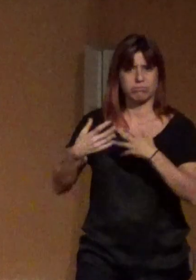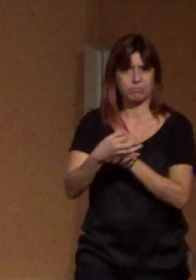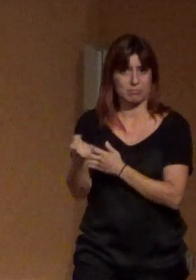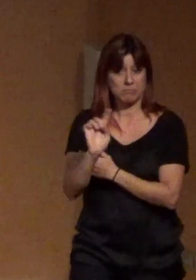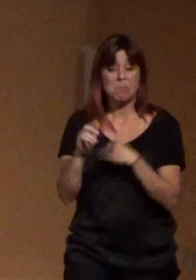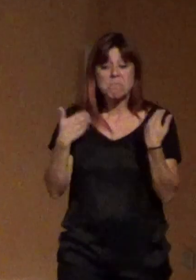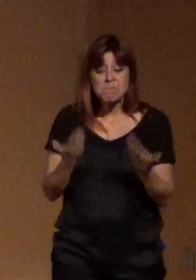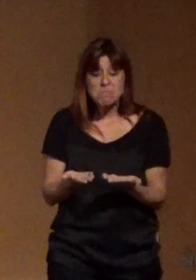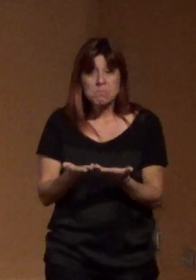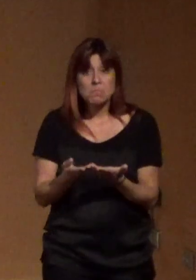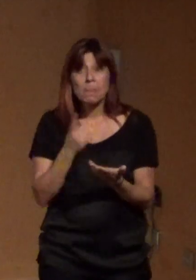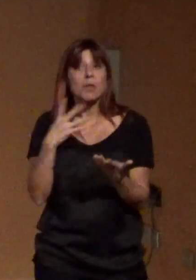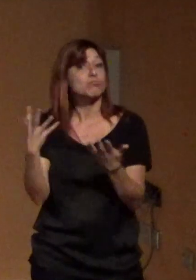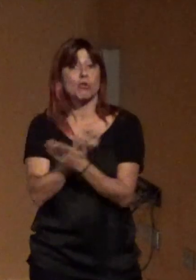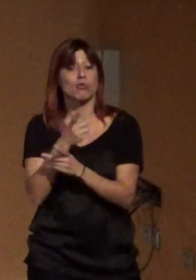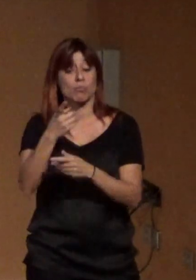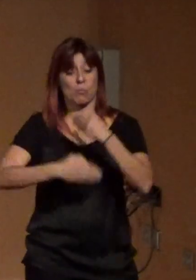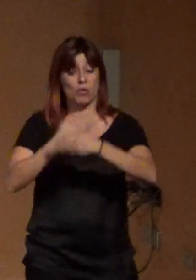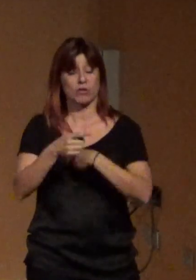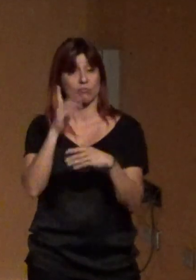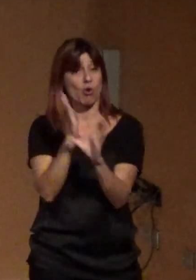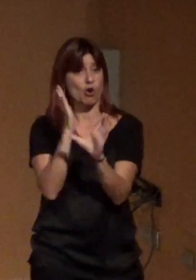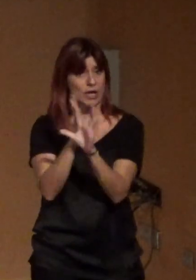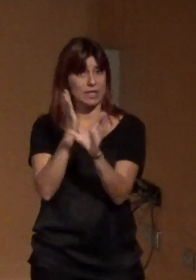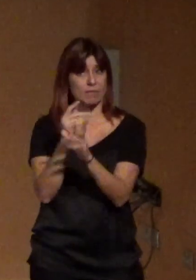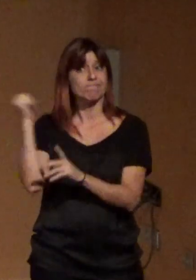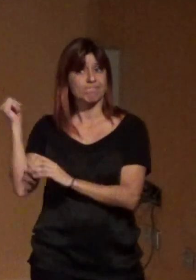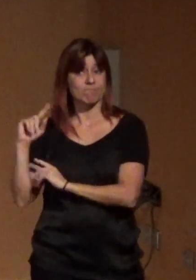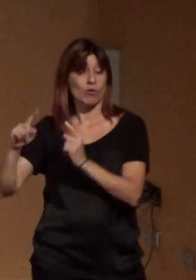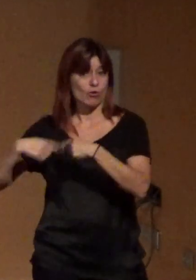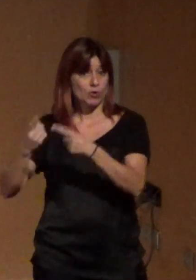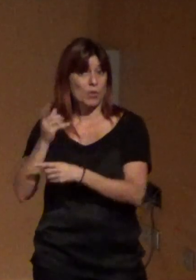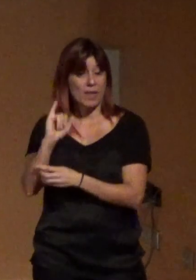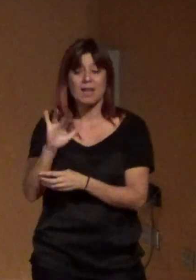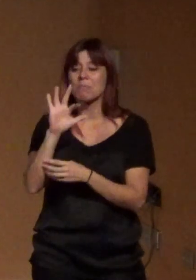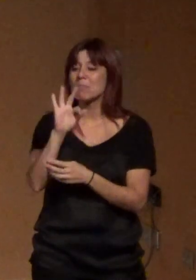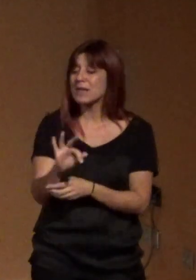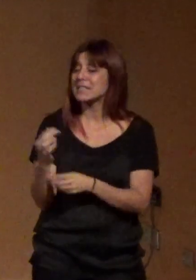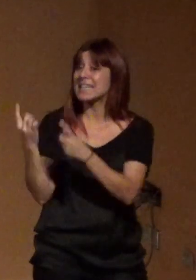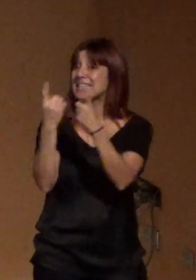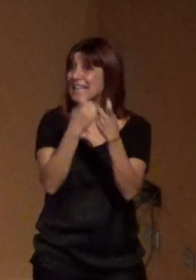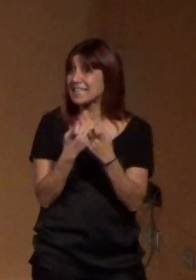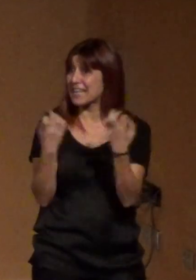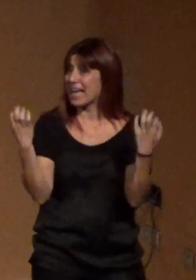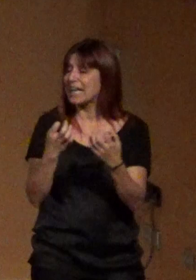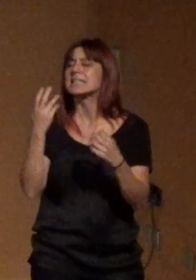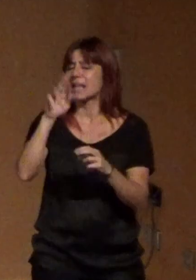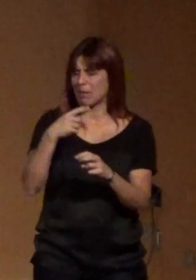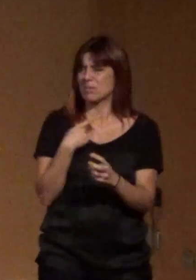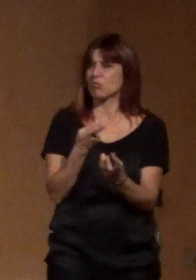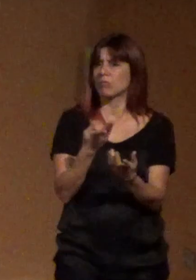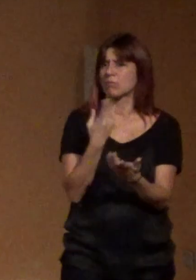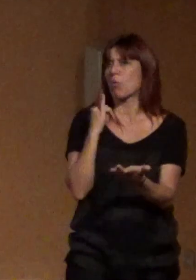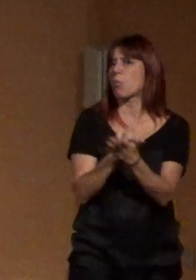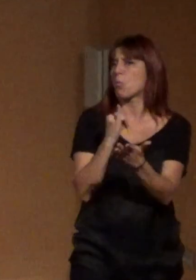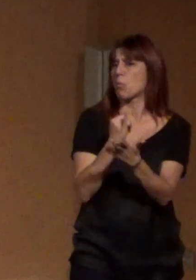protagonismo relevante en todos los procesos de tipo cognitivo, y por otra parte, con la flexibilidad cognitiva, con el Wisconsin, se pasó también las cartas que van